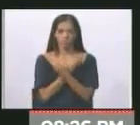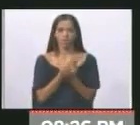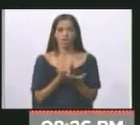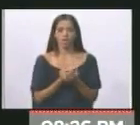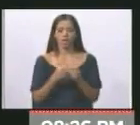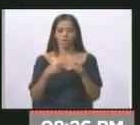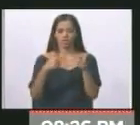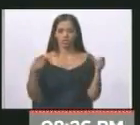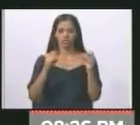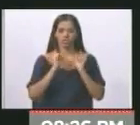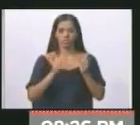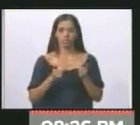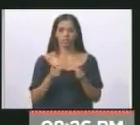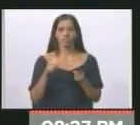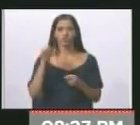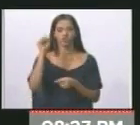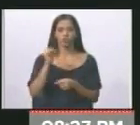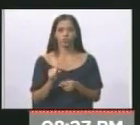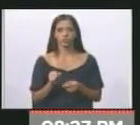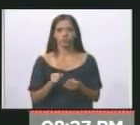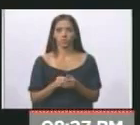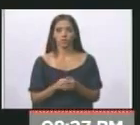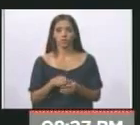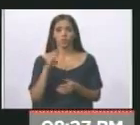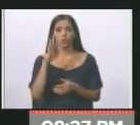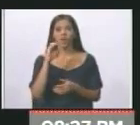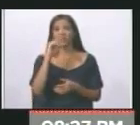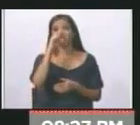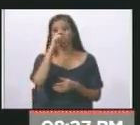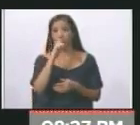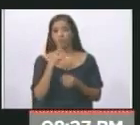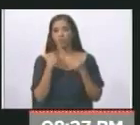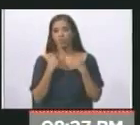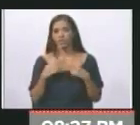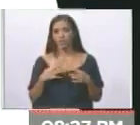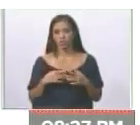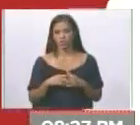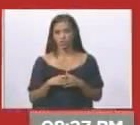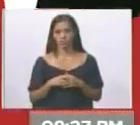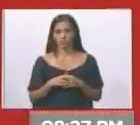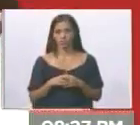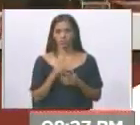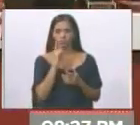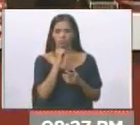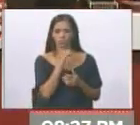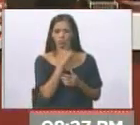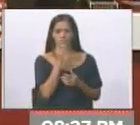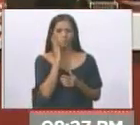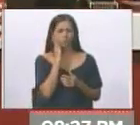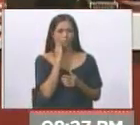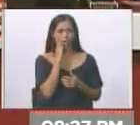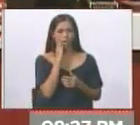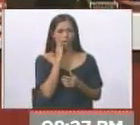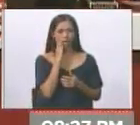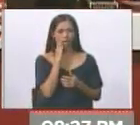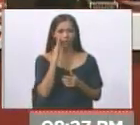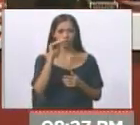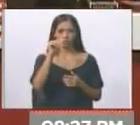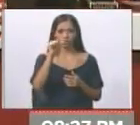Cementerio General del Sur. 40 años. ¿Cómo es que se llama su mamá?